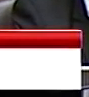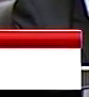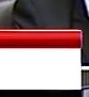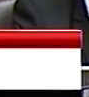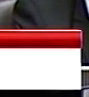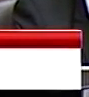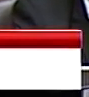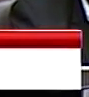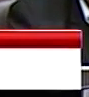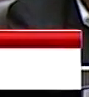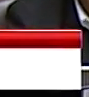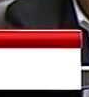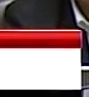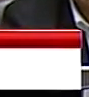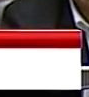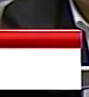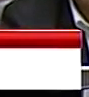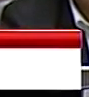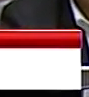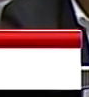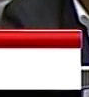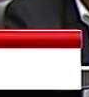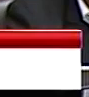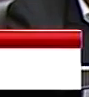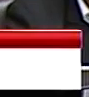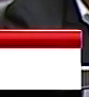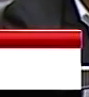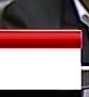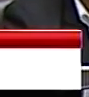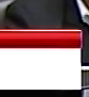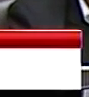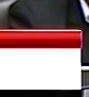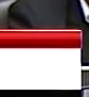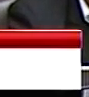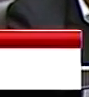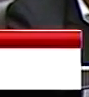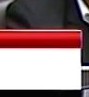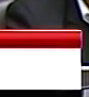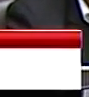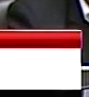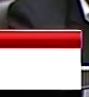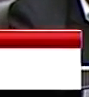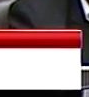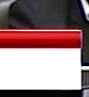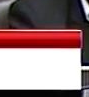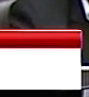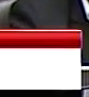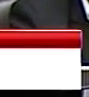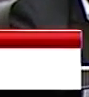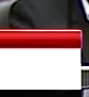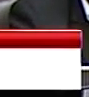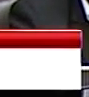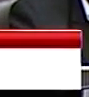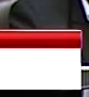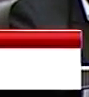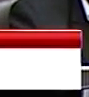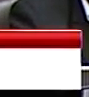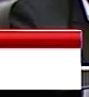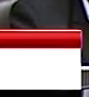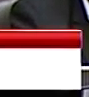para producir una industria. Imagínense que acabo de tener una empresa china que se ha tenido que ir a Ecuador porque yo no tenía 5 megawatts,